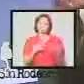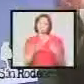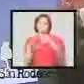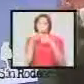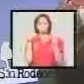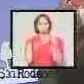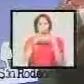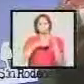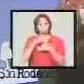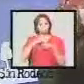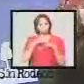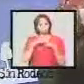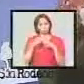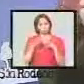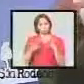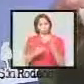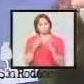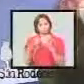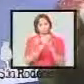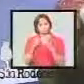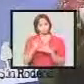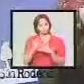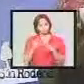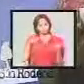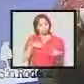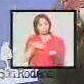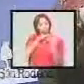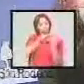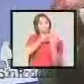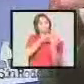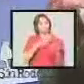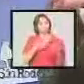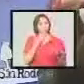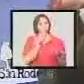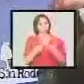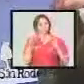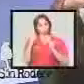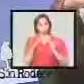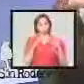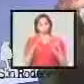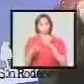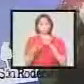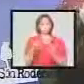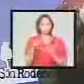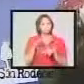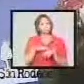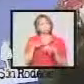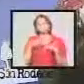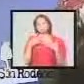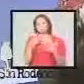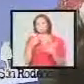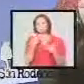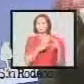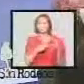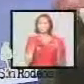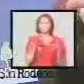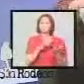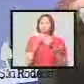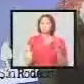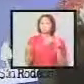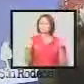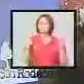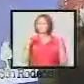solucionar algunos de los problemas a los que a veces nos enfrentamos, y poder platicar un poquito de cómo se está moviendo esto, qué es lo que